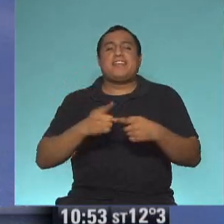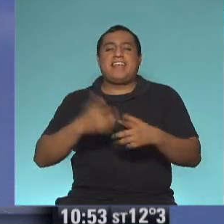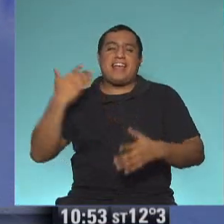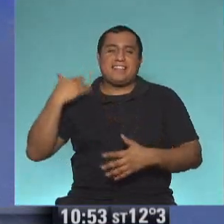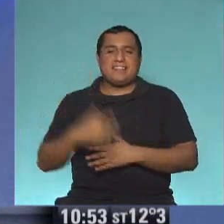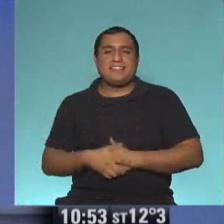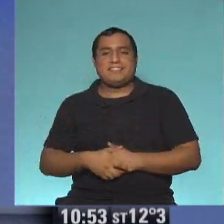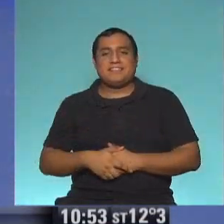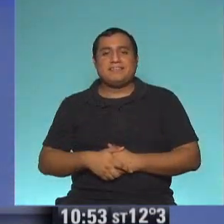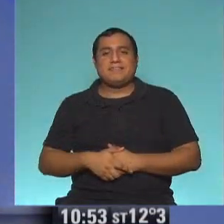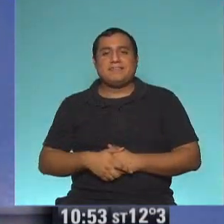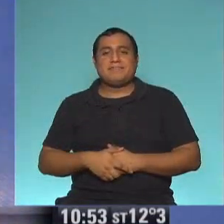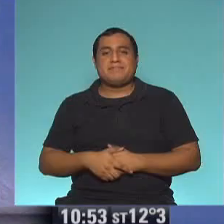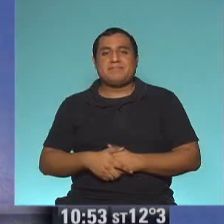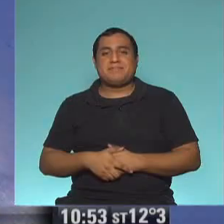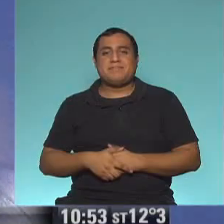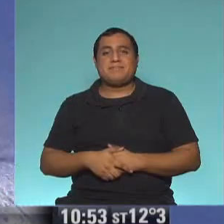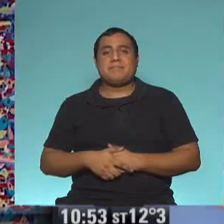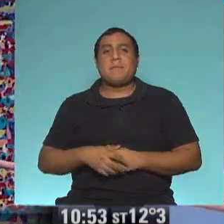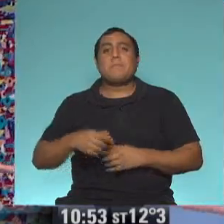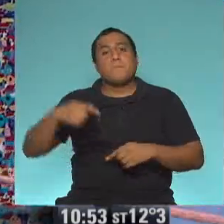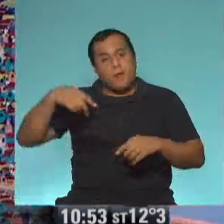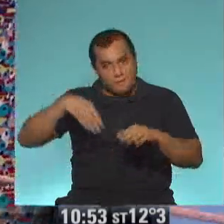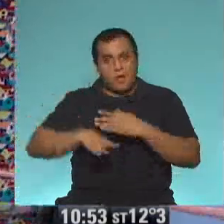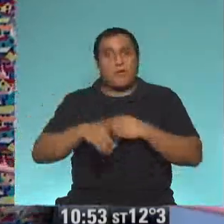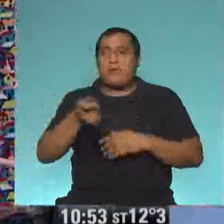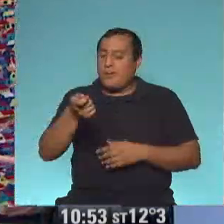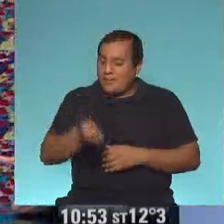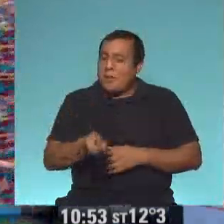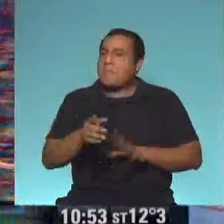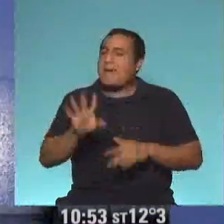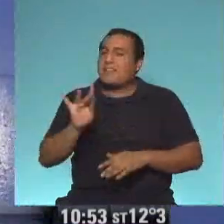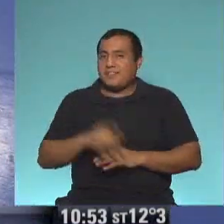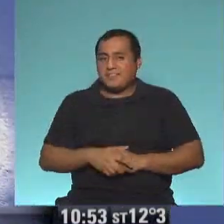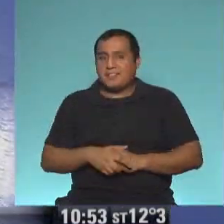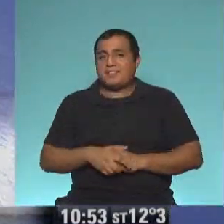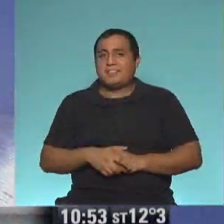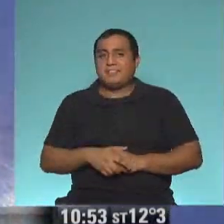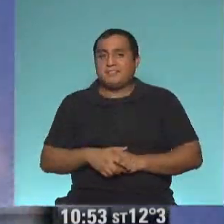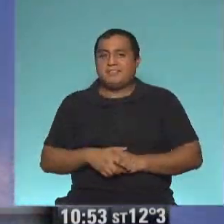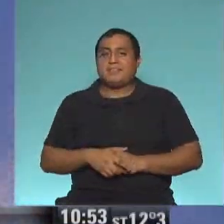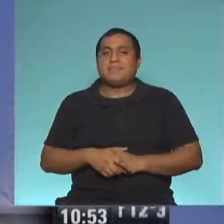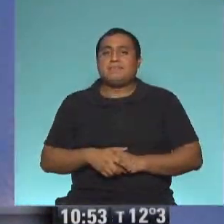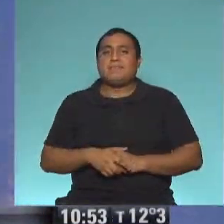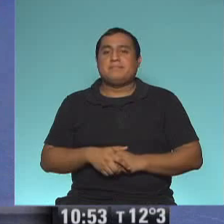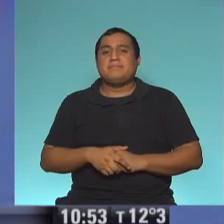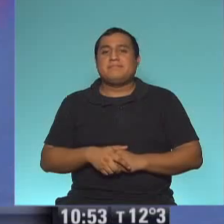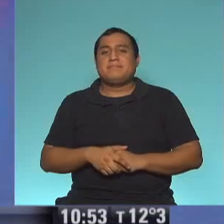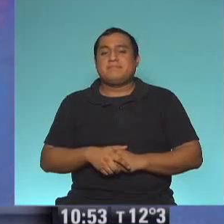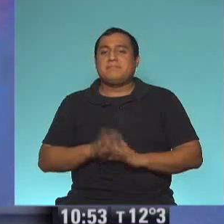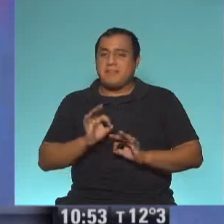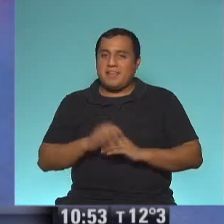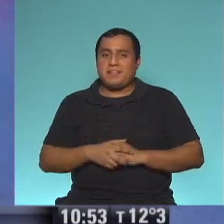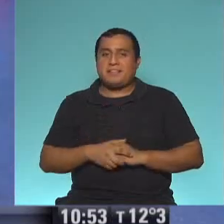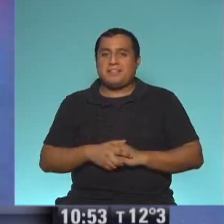bien, Ernesto. De vuelta vamos a pasar por abajo. Más difícil. Ah, pero. Ah, esa es difícil, ¿eh? Ahí está,